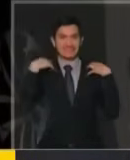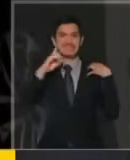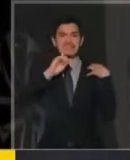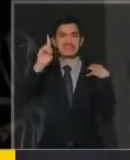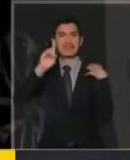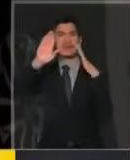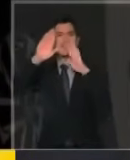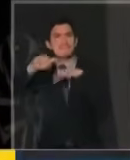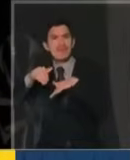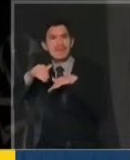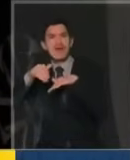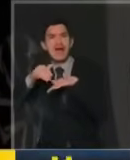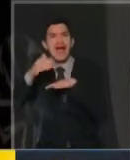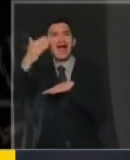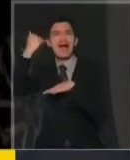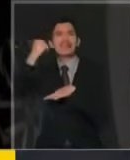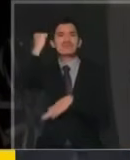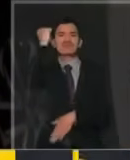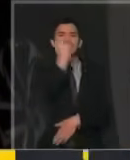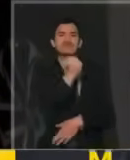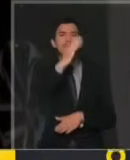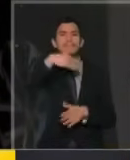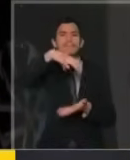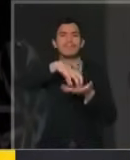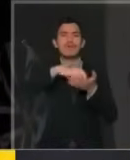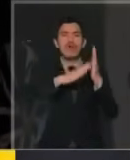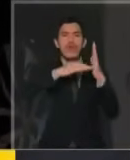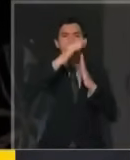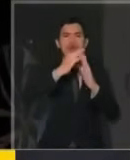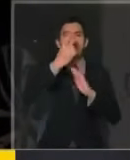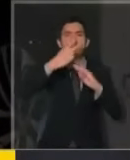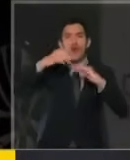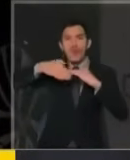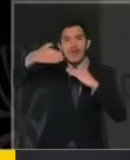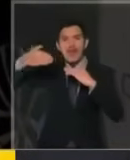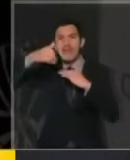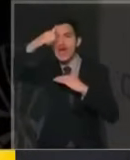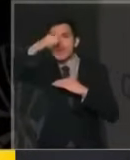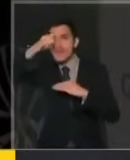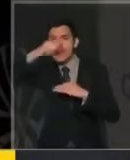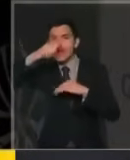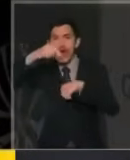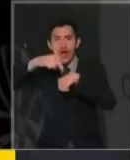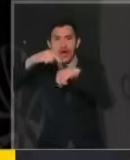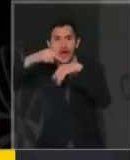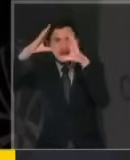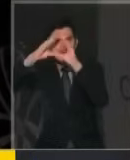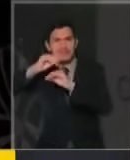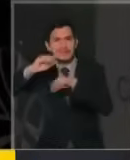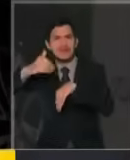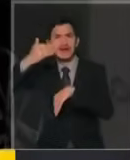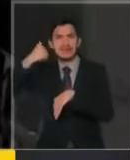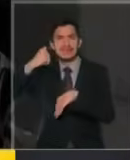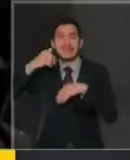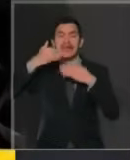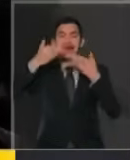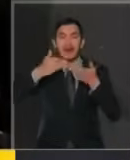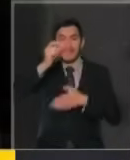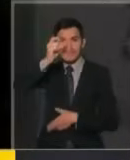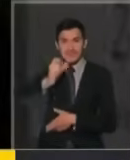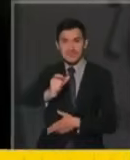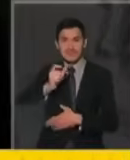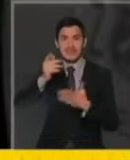mismo autor de un homicidio ocurrido en la misma comuna a solo 2 cuadras el domingo en horas de la noche. Esta persona en estos momentos está